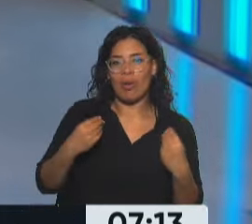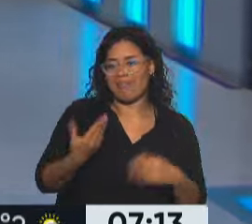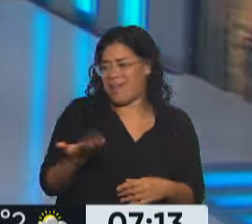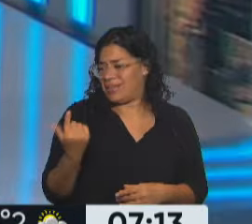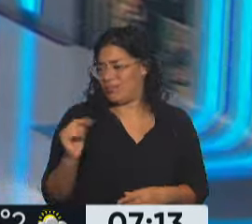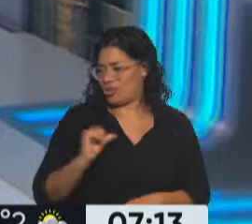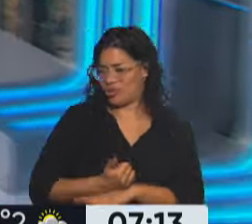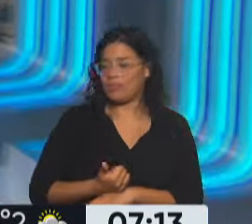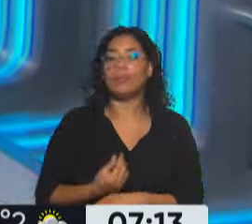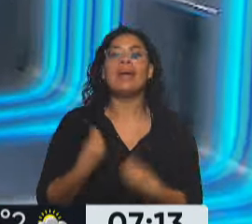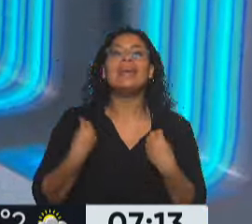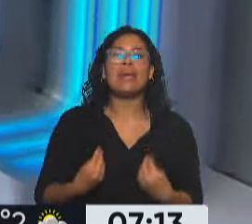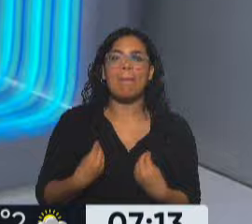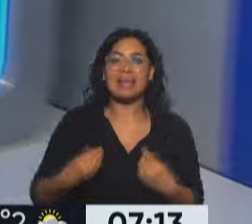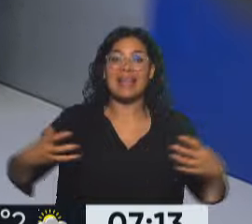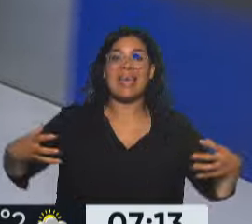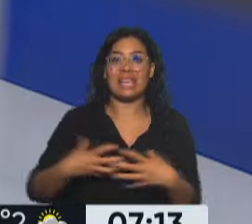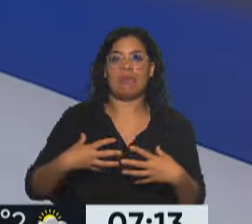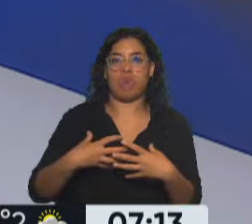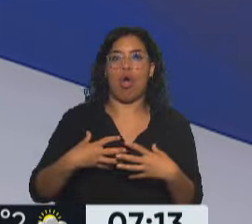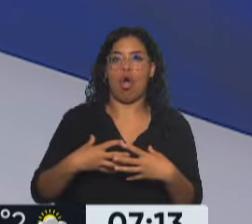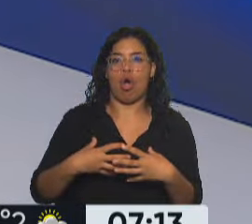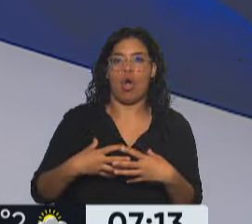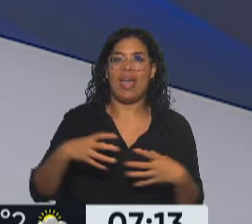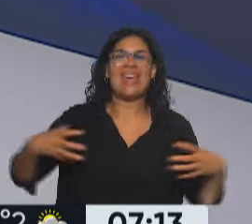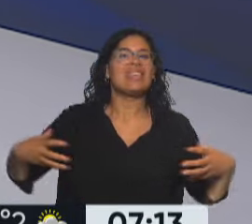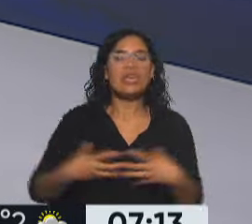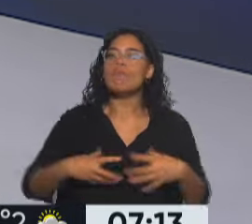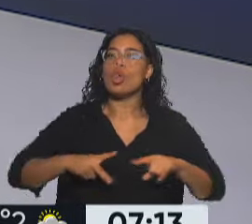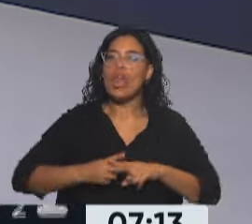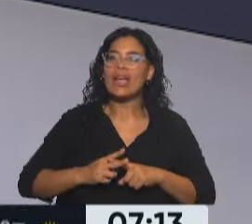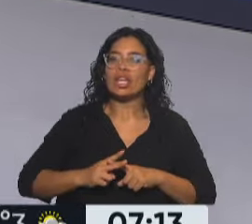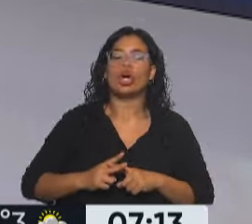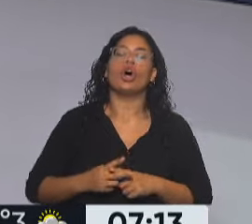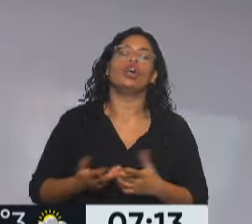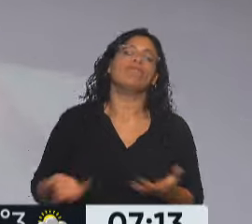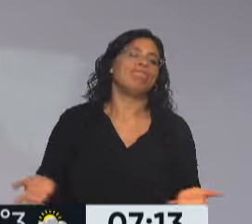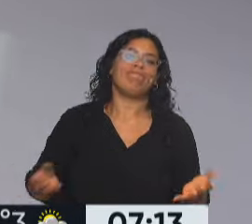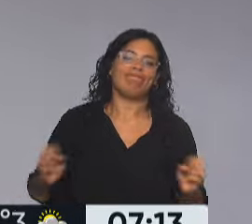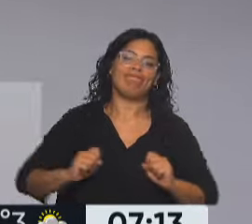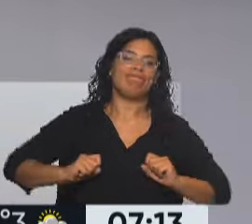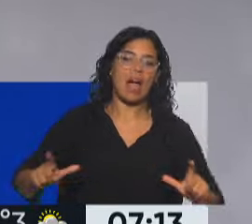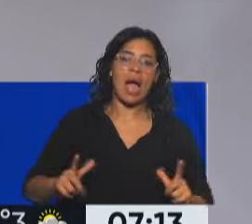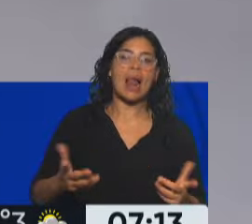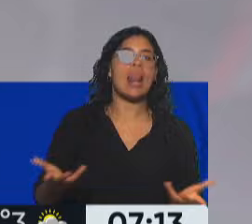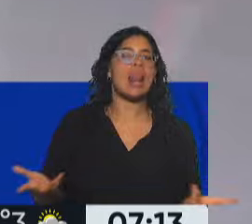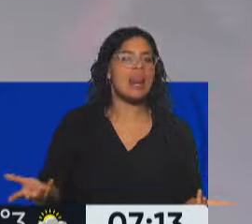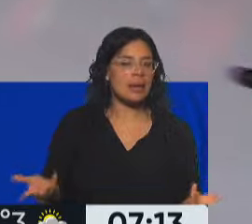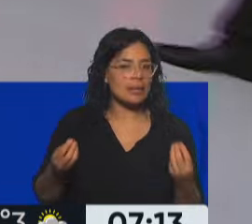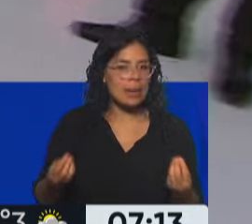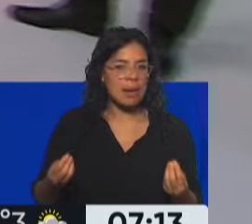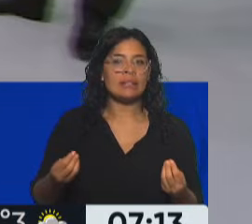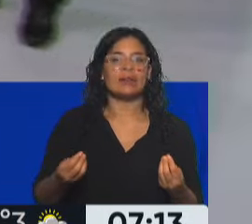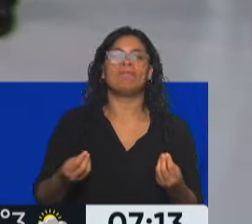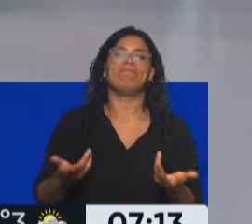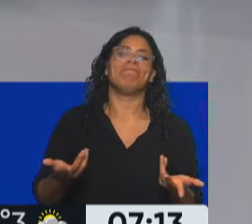se impacienta con un plantel que no ha estado a la altura de las circunstancias, se calienta con un plantel que no clasificó la Copa Libertadores,